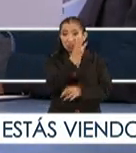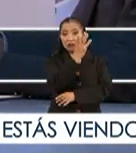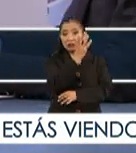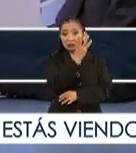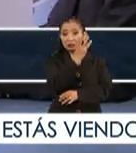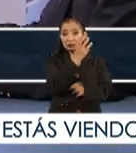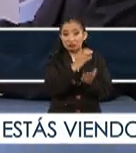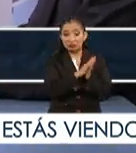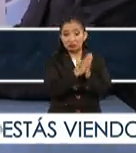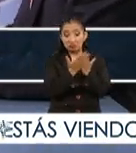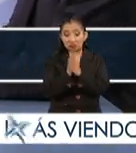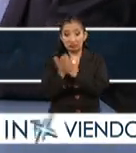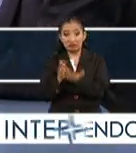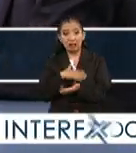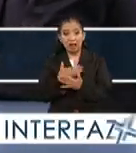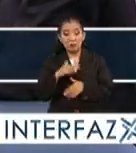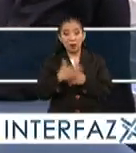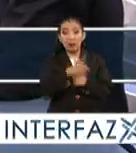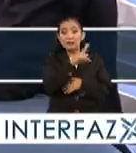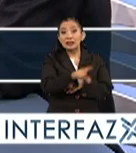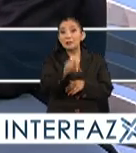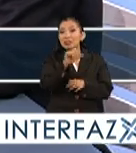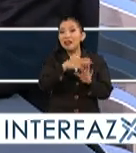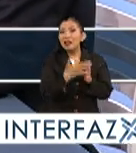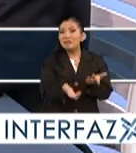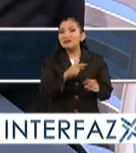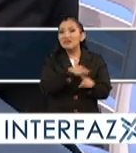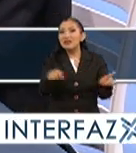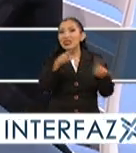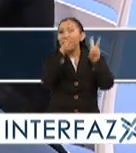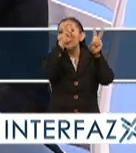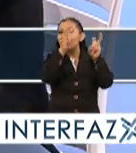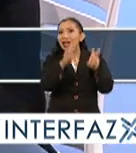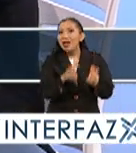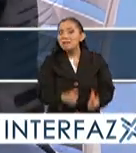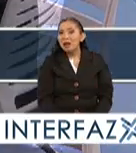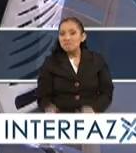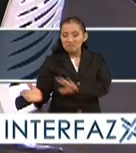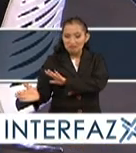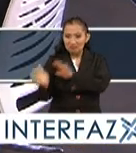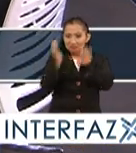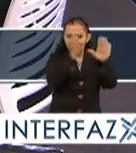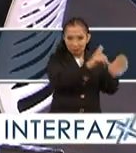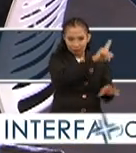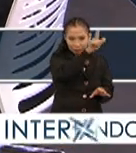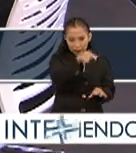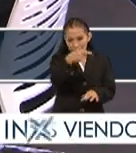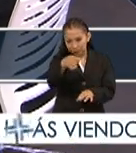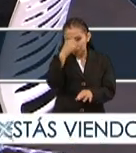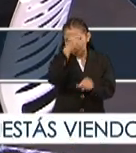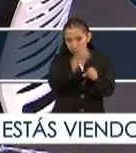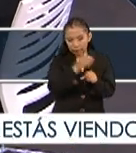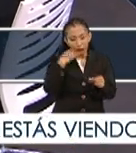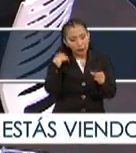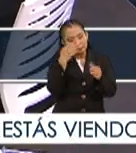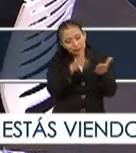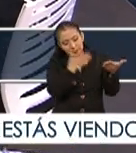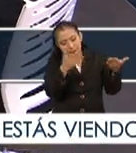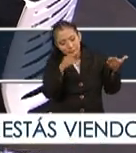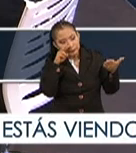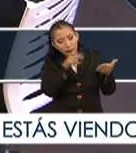3 álbumes. Sí. Van a tener contacto con 120 libros. Es importante. Y después, si ustedes tienen la oportunidad de hojear y de ver los